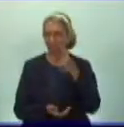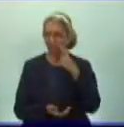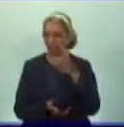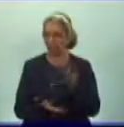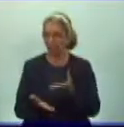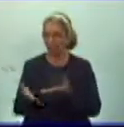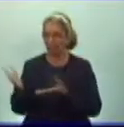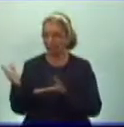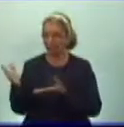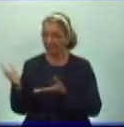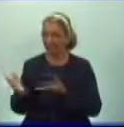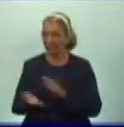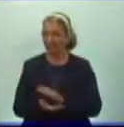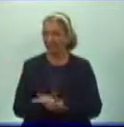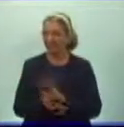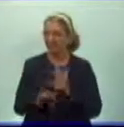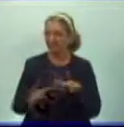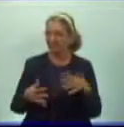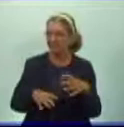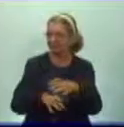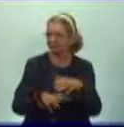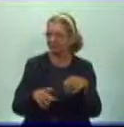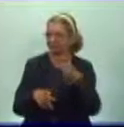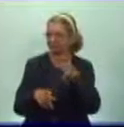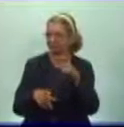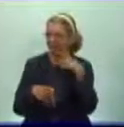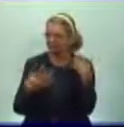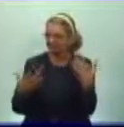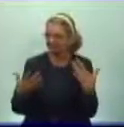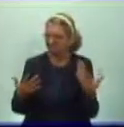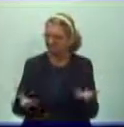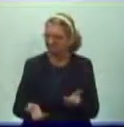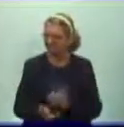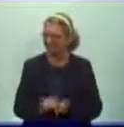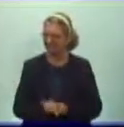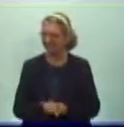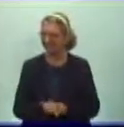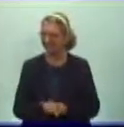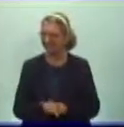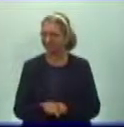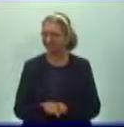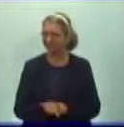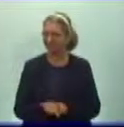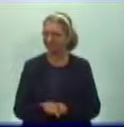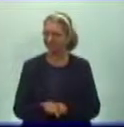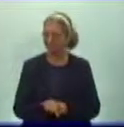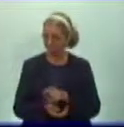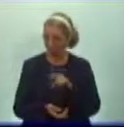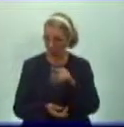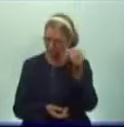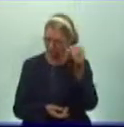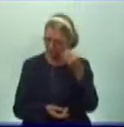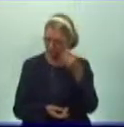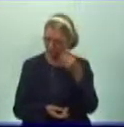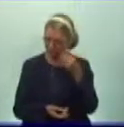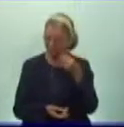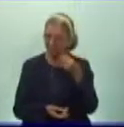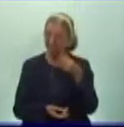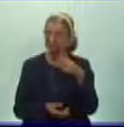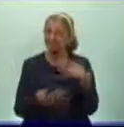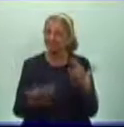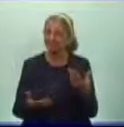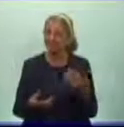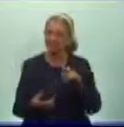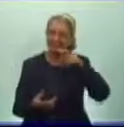Obsérvenla. ¿Qué animal aparece? Fíjense bien. Ustedes lo conocen. Es